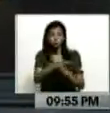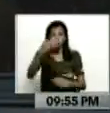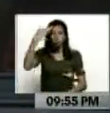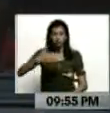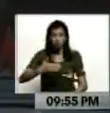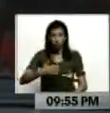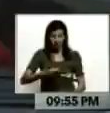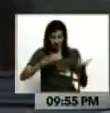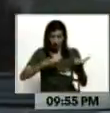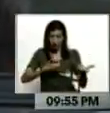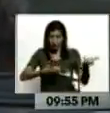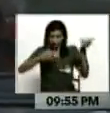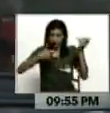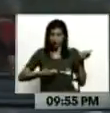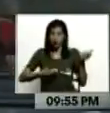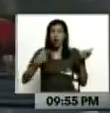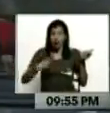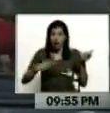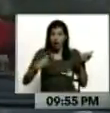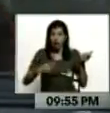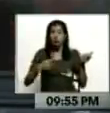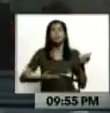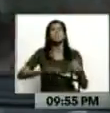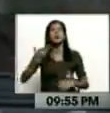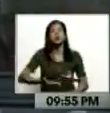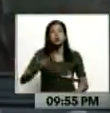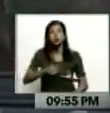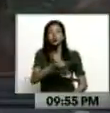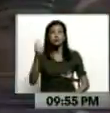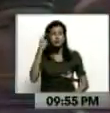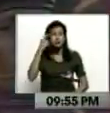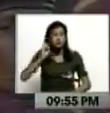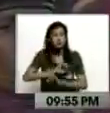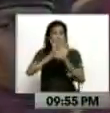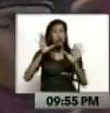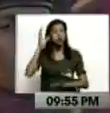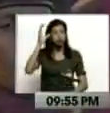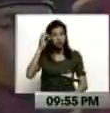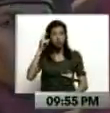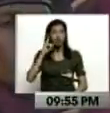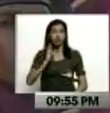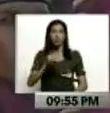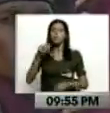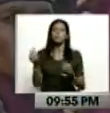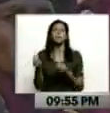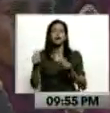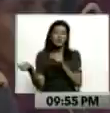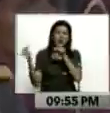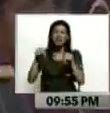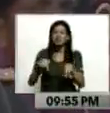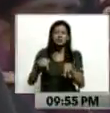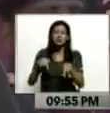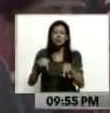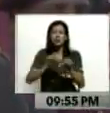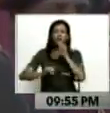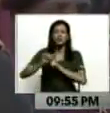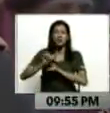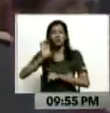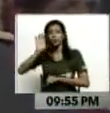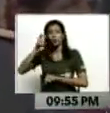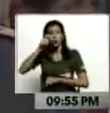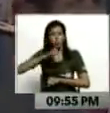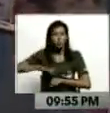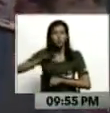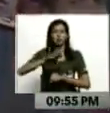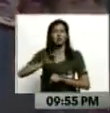soldados y sus armas que tienen en las manos y la conciencia que deben tener de que estamos aquí es para defender al pueblo para